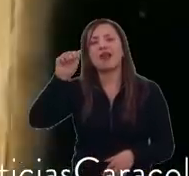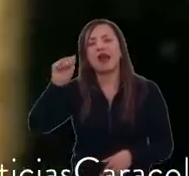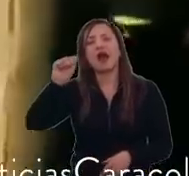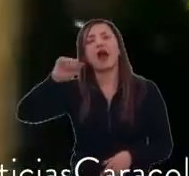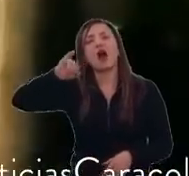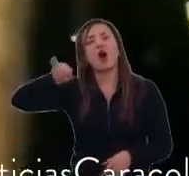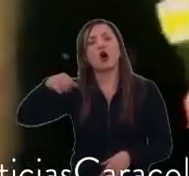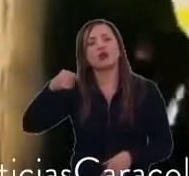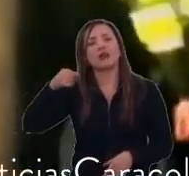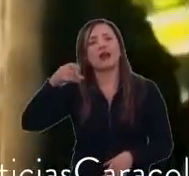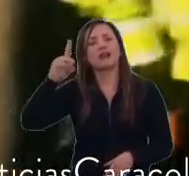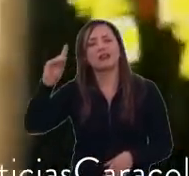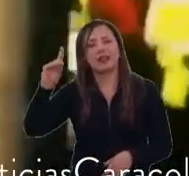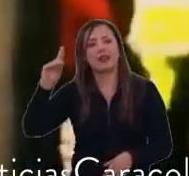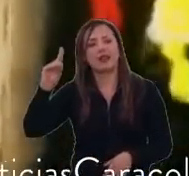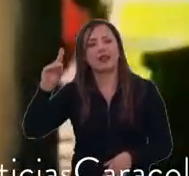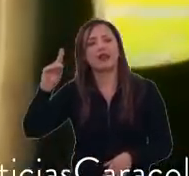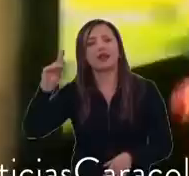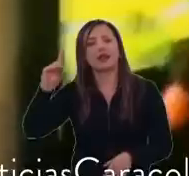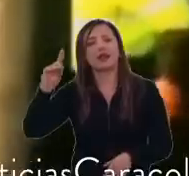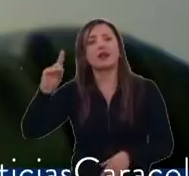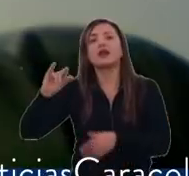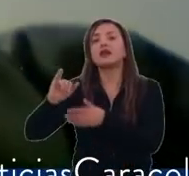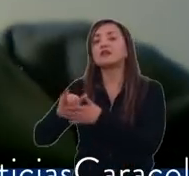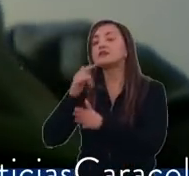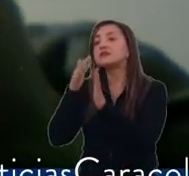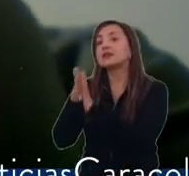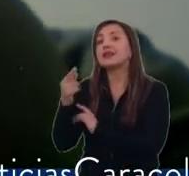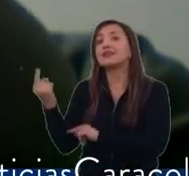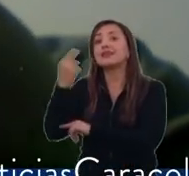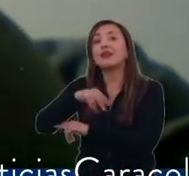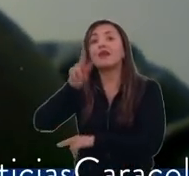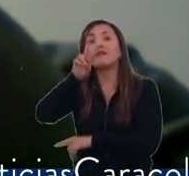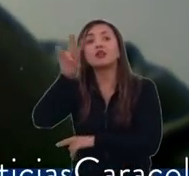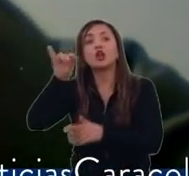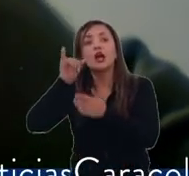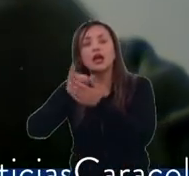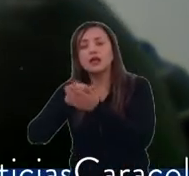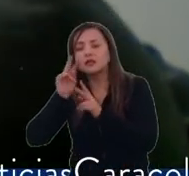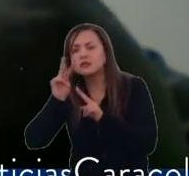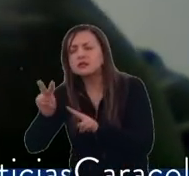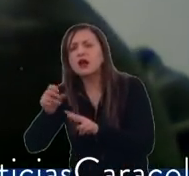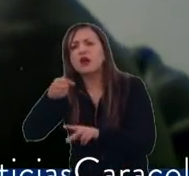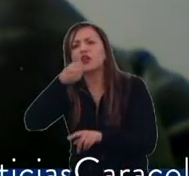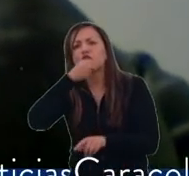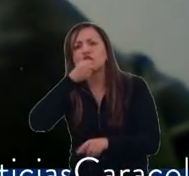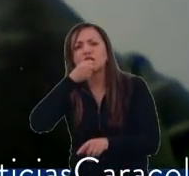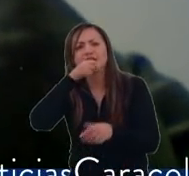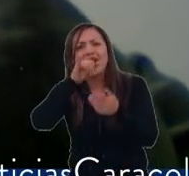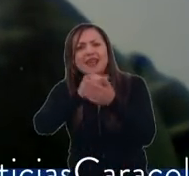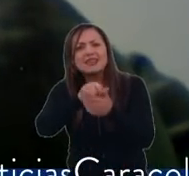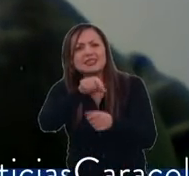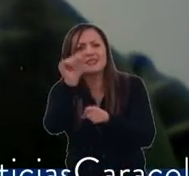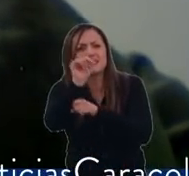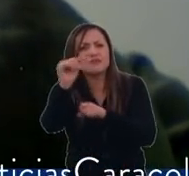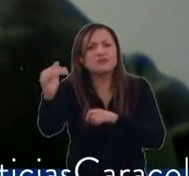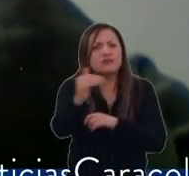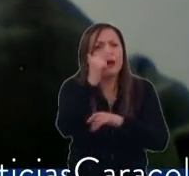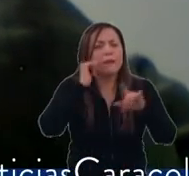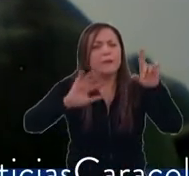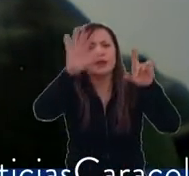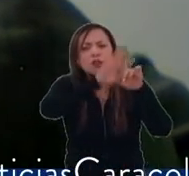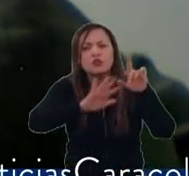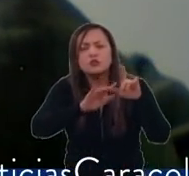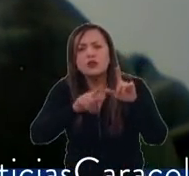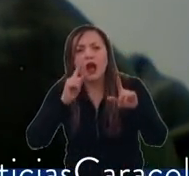FAJD. Dice que ya para el día 22 él observa en las horas de la mañana las noticias que estaban saliendo a través de los videos y